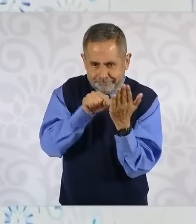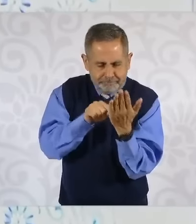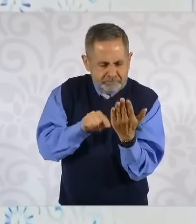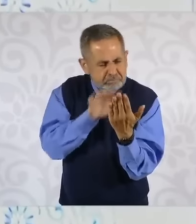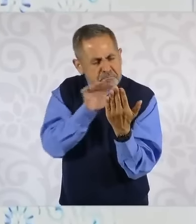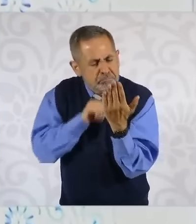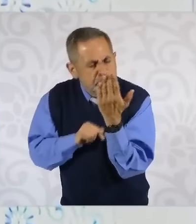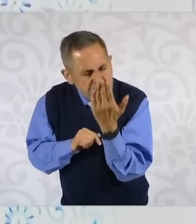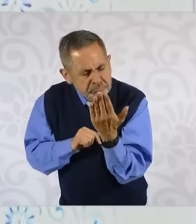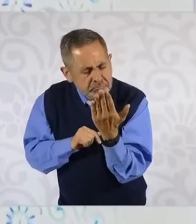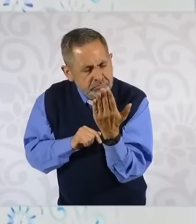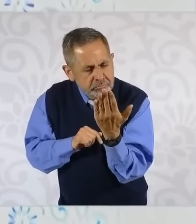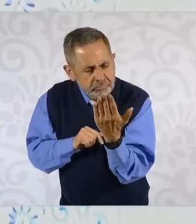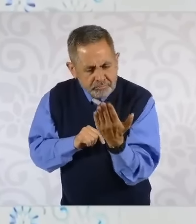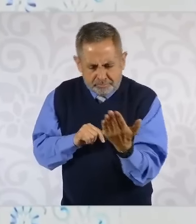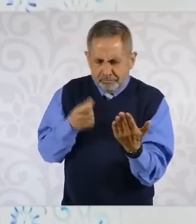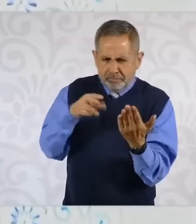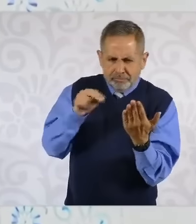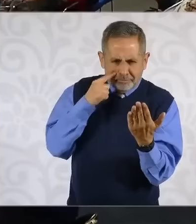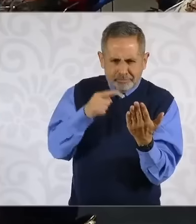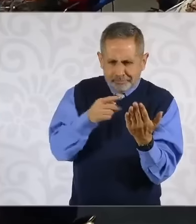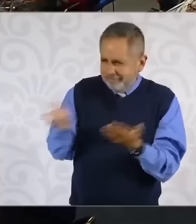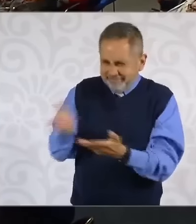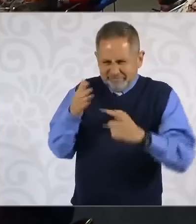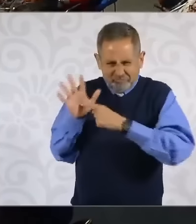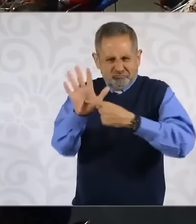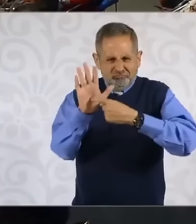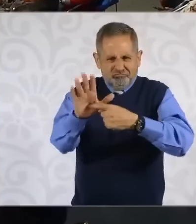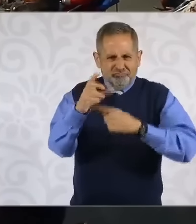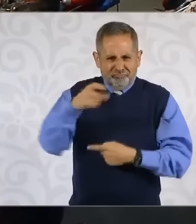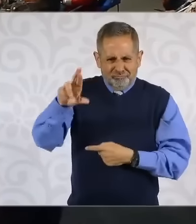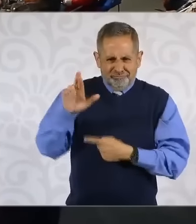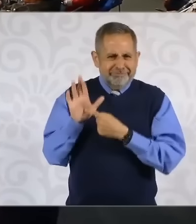Ahora, a ver, enséñales el QR.